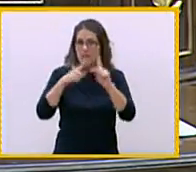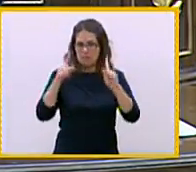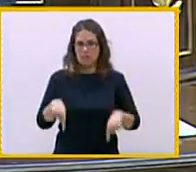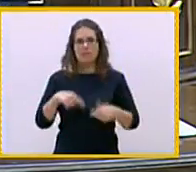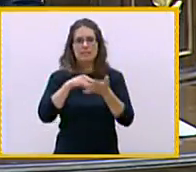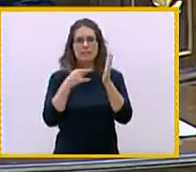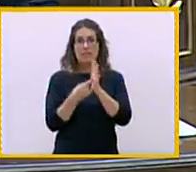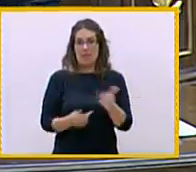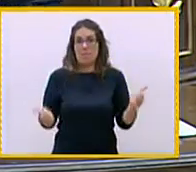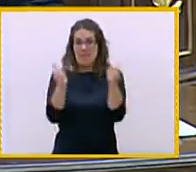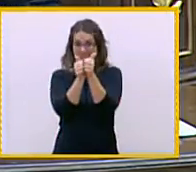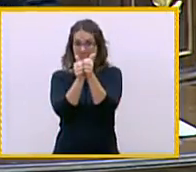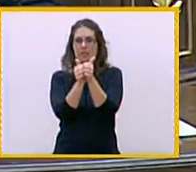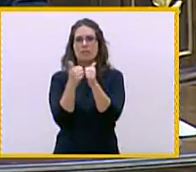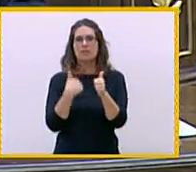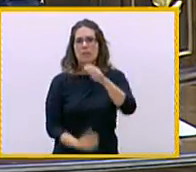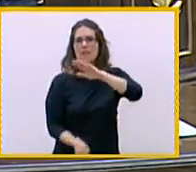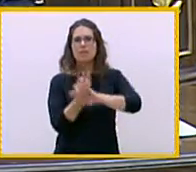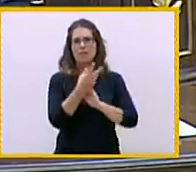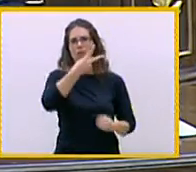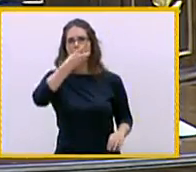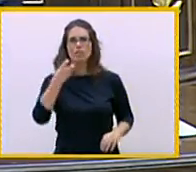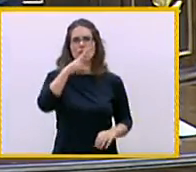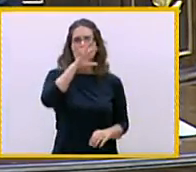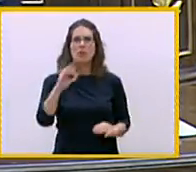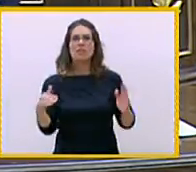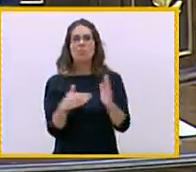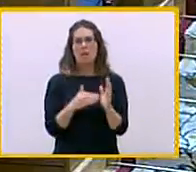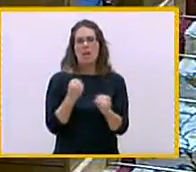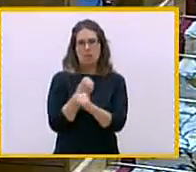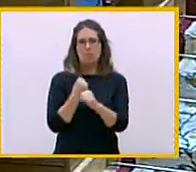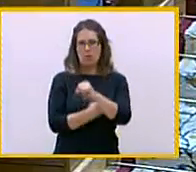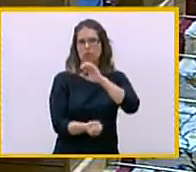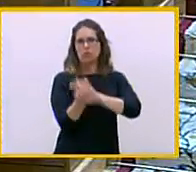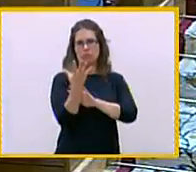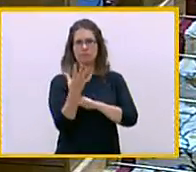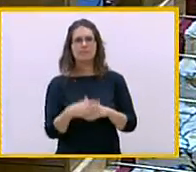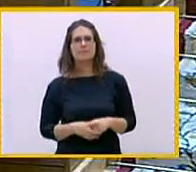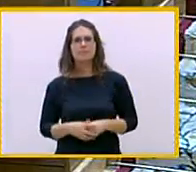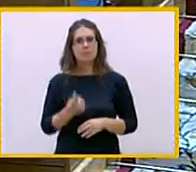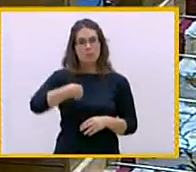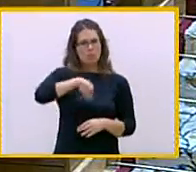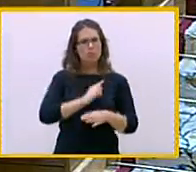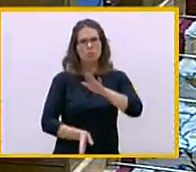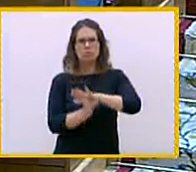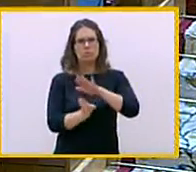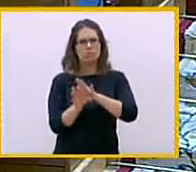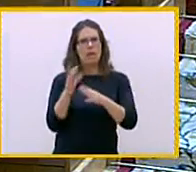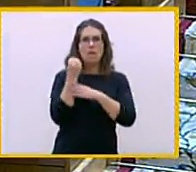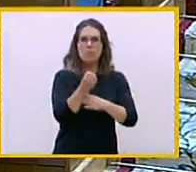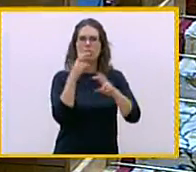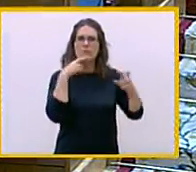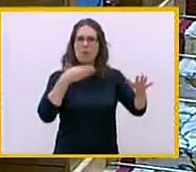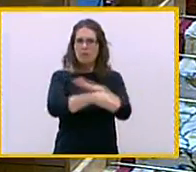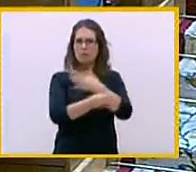generado la creación de 250.000 empleos. Hemos seguido apoyando el acceso a la vivienda, tanto en